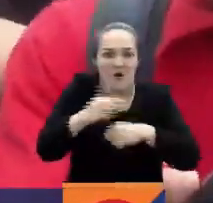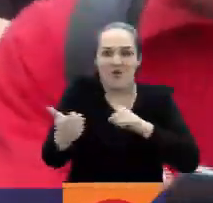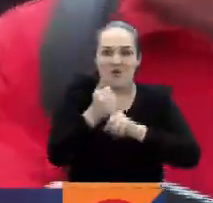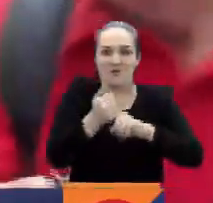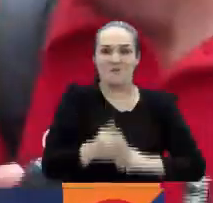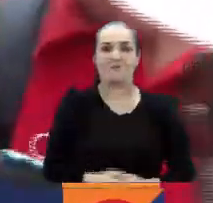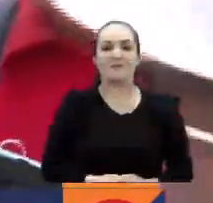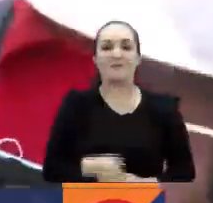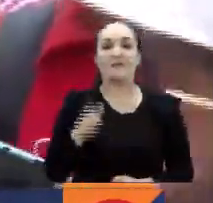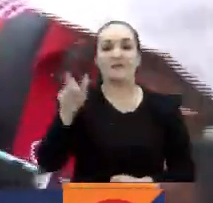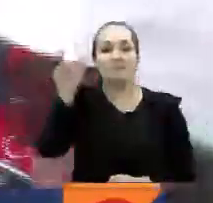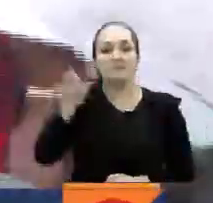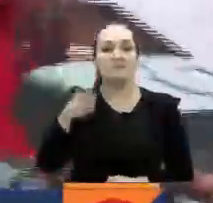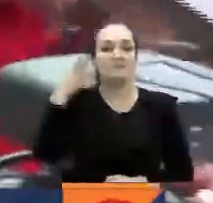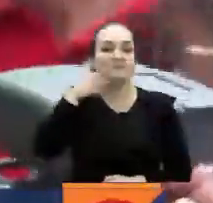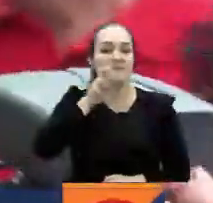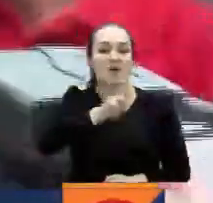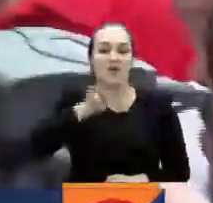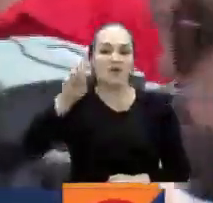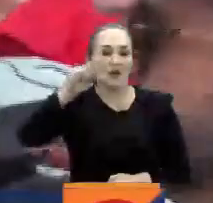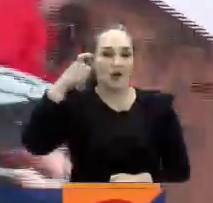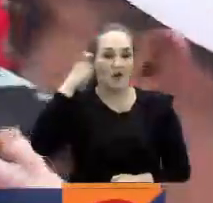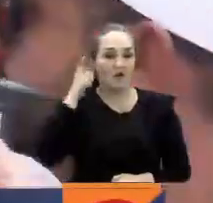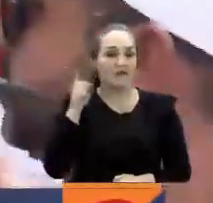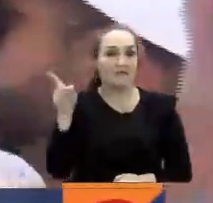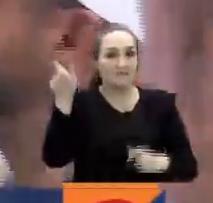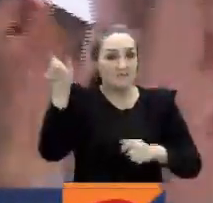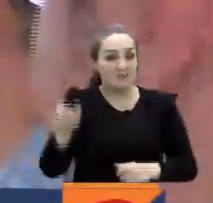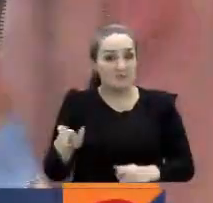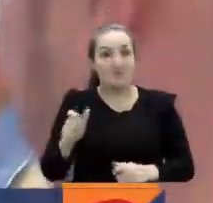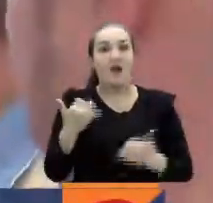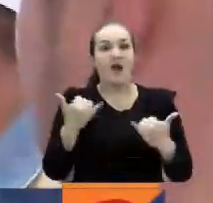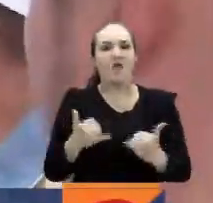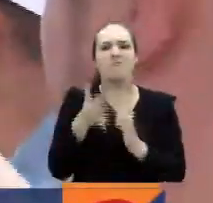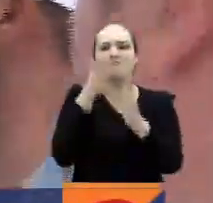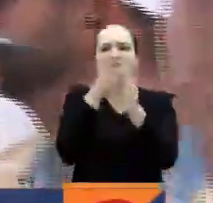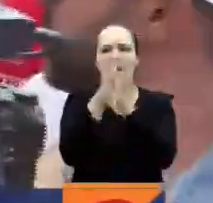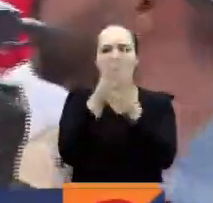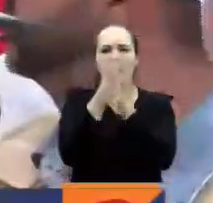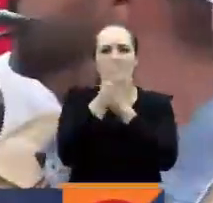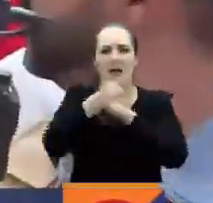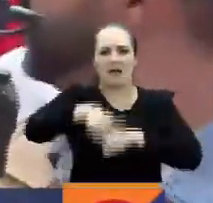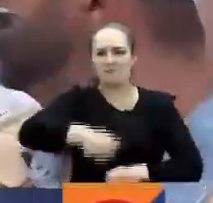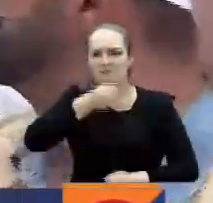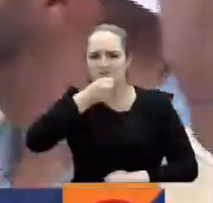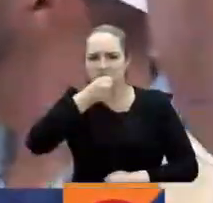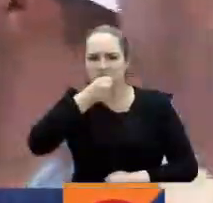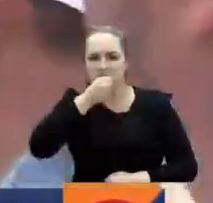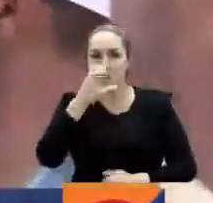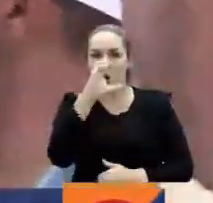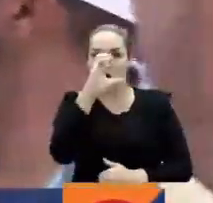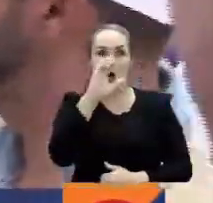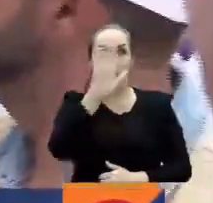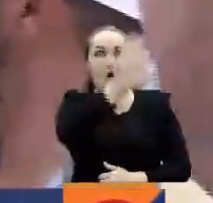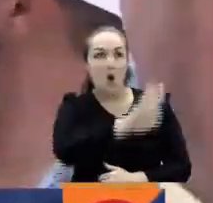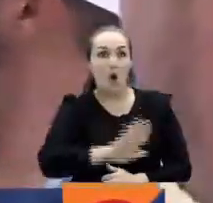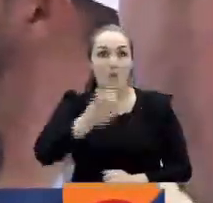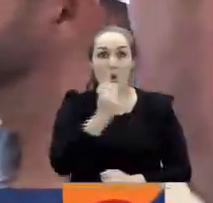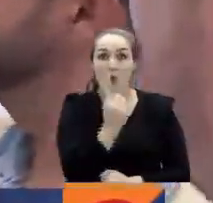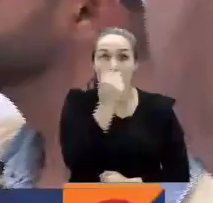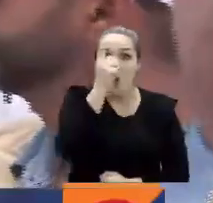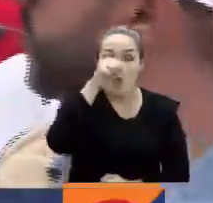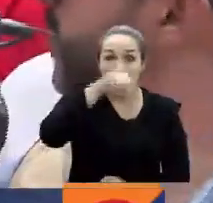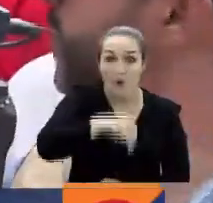Norte de Santander, Silvano Serrano. Pero esta labor informativa desde los diferentes puntos del territorio colombiano no termina aquí, en el